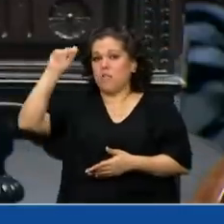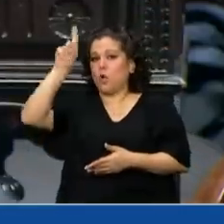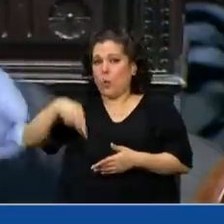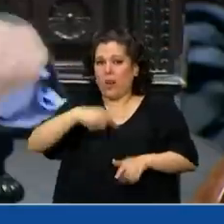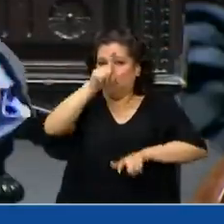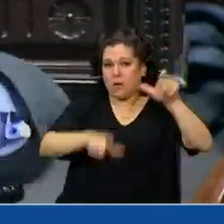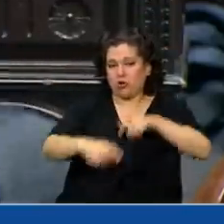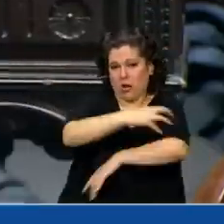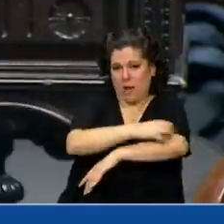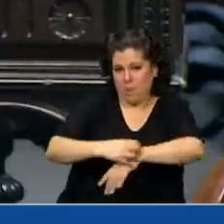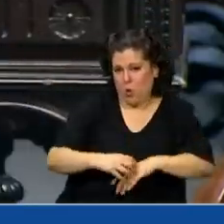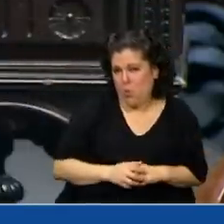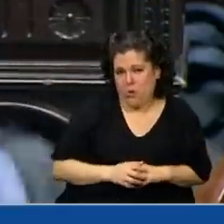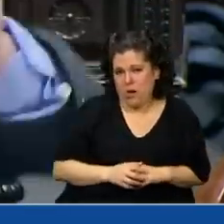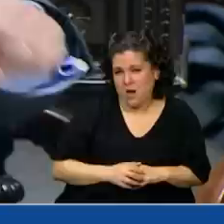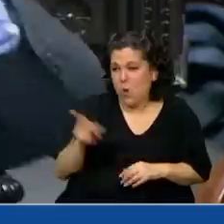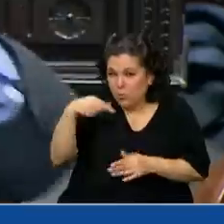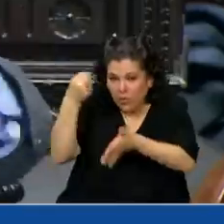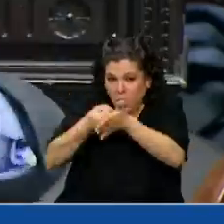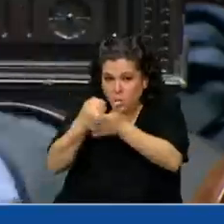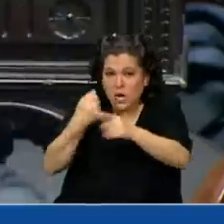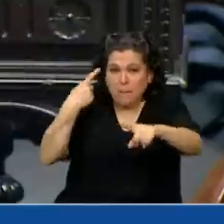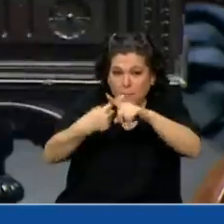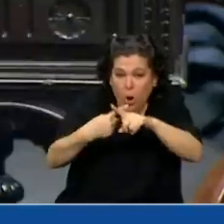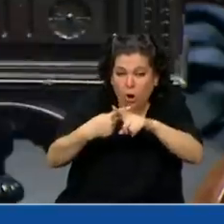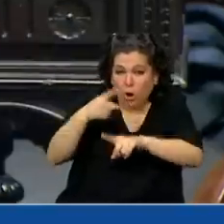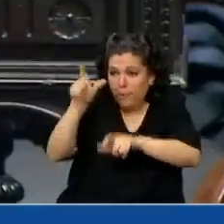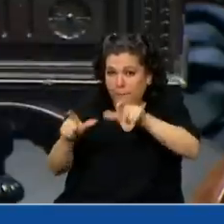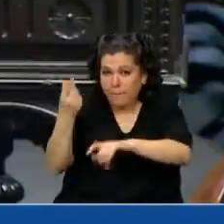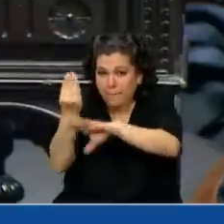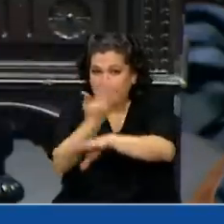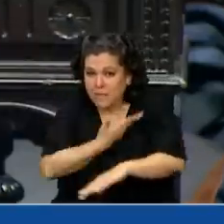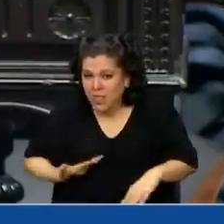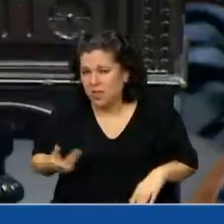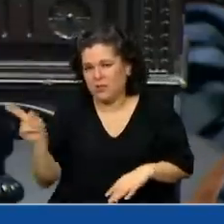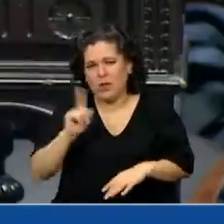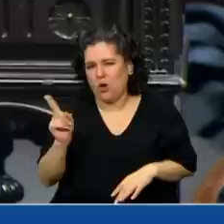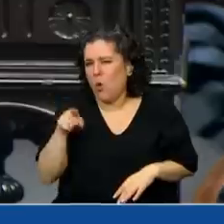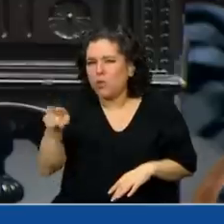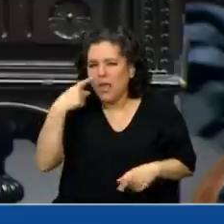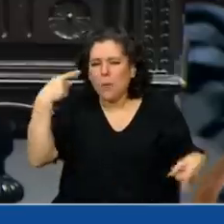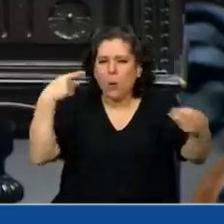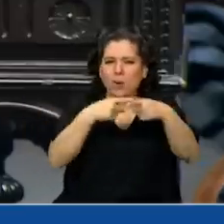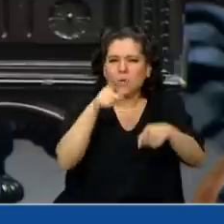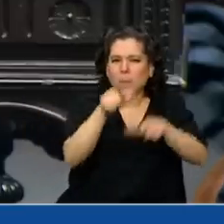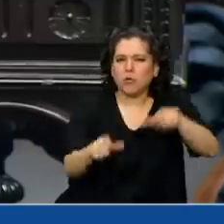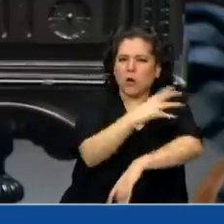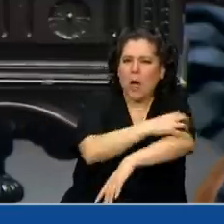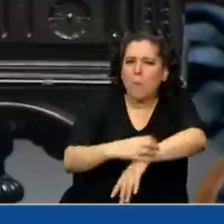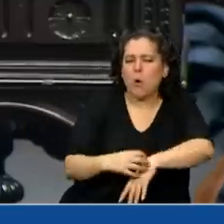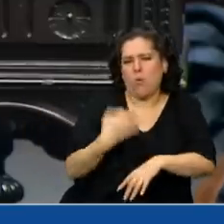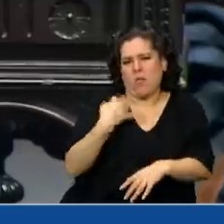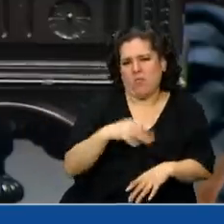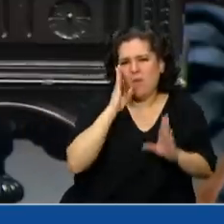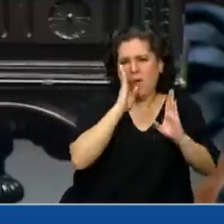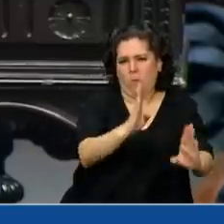ustedes. No por una candidatura, porque no haya pobres. Eso es el desafío que tienen por delante, señora